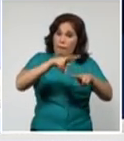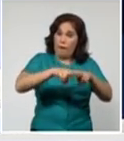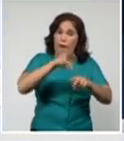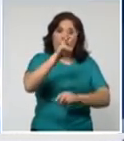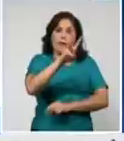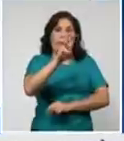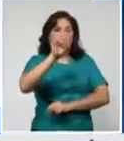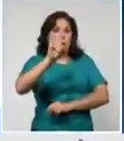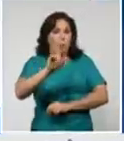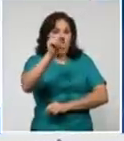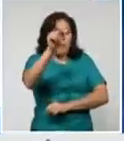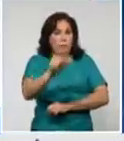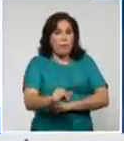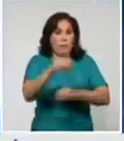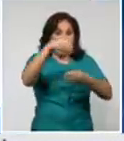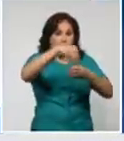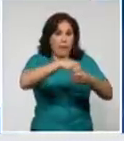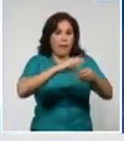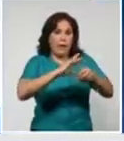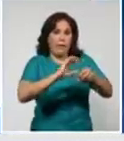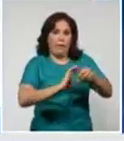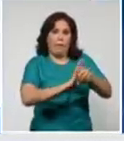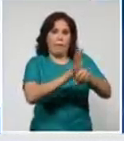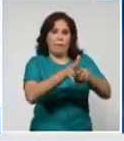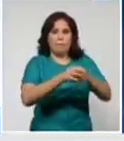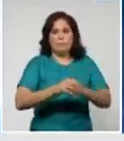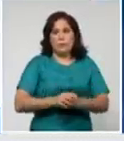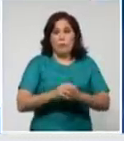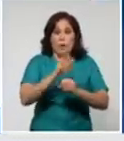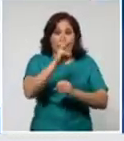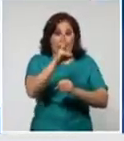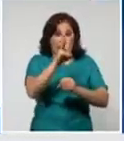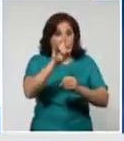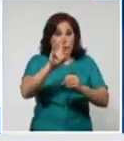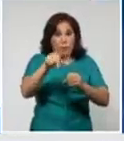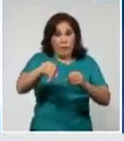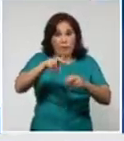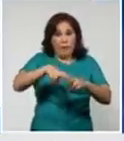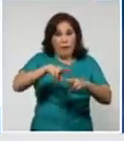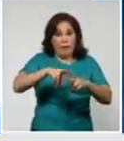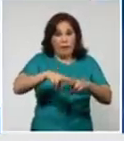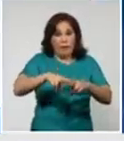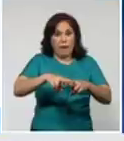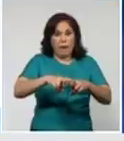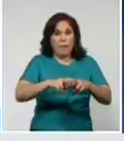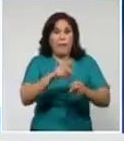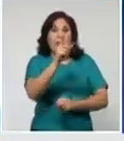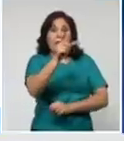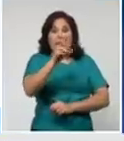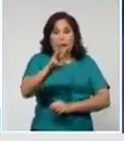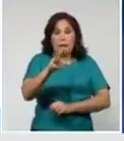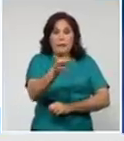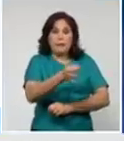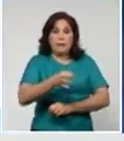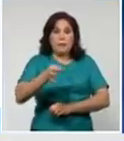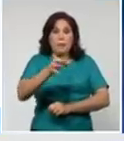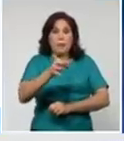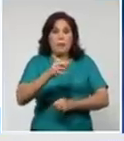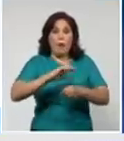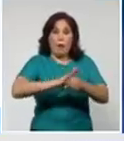39 casos. Los 39 casos de La Habana, 13 son del municipio Arroyo